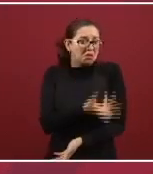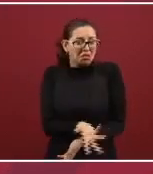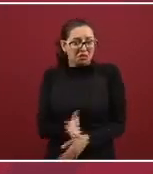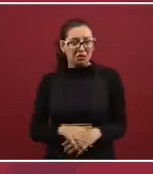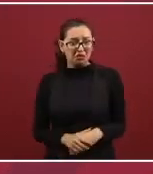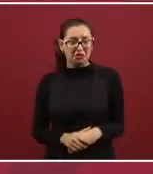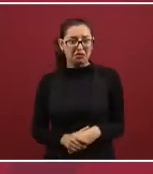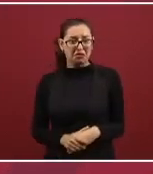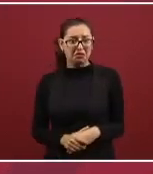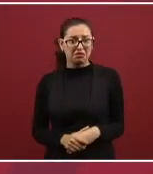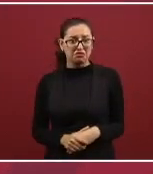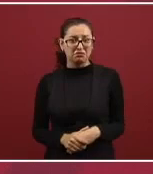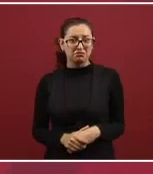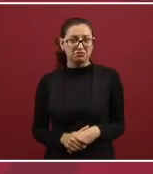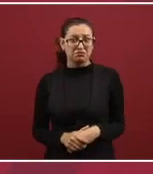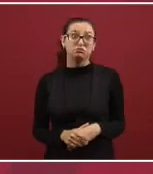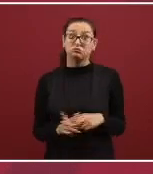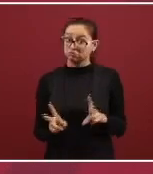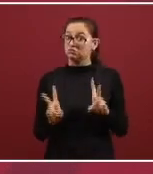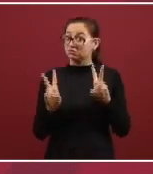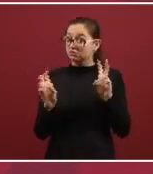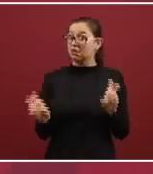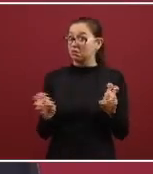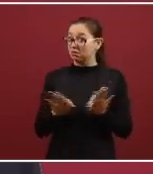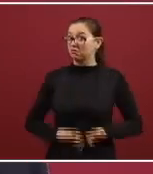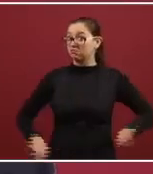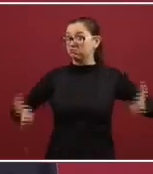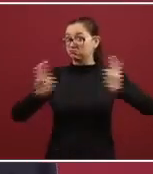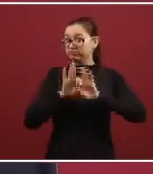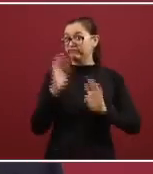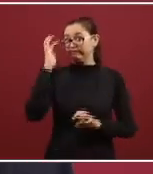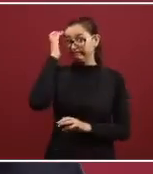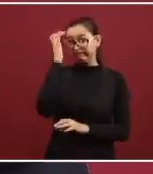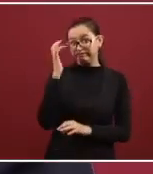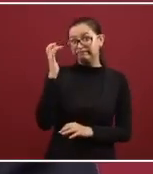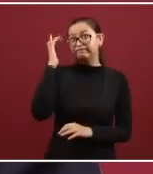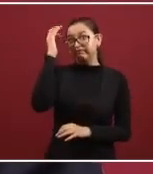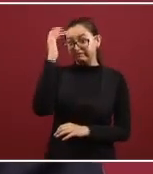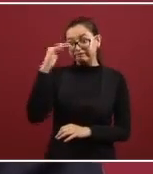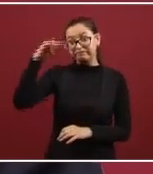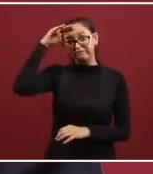Son buenos estos temas, para el análisis. ¿Qué hicieron muchos?